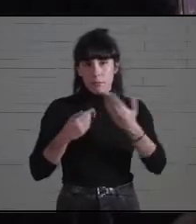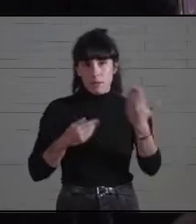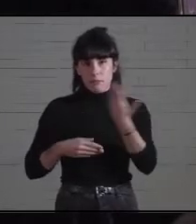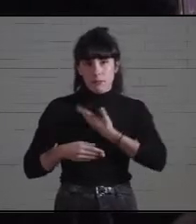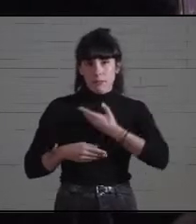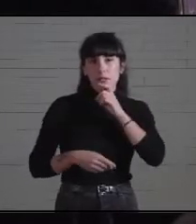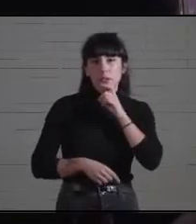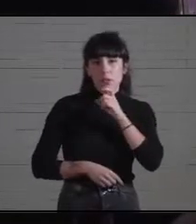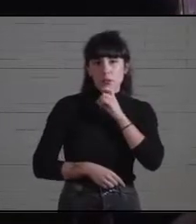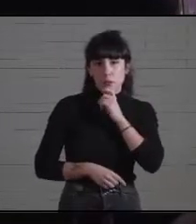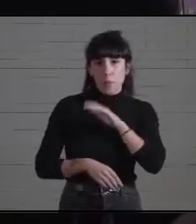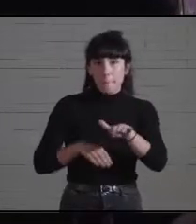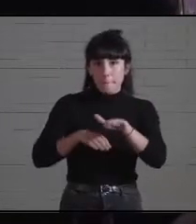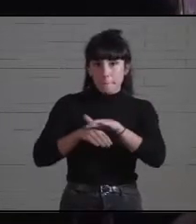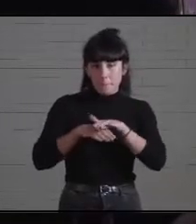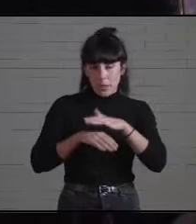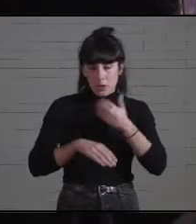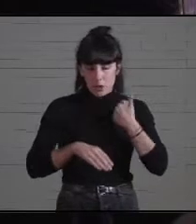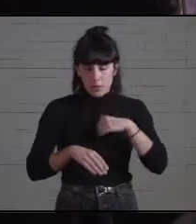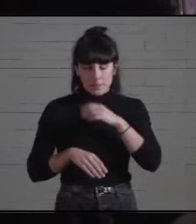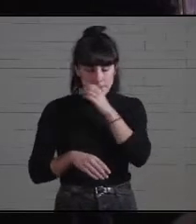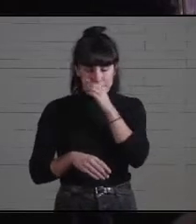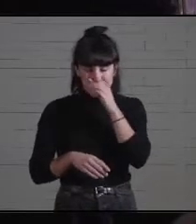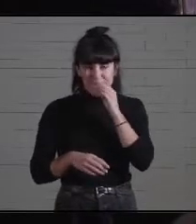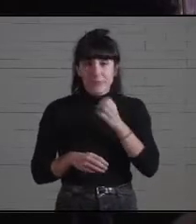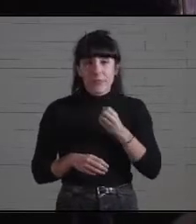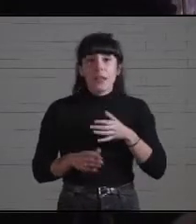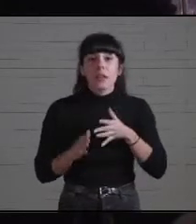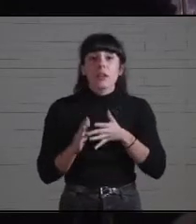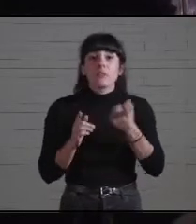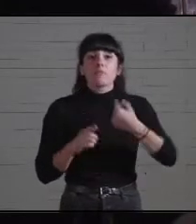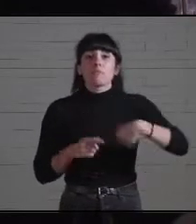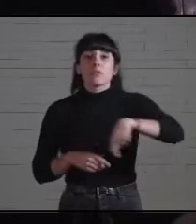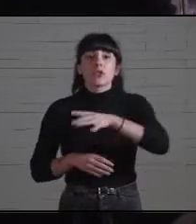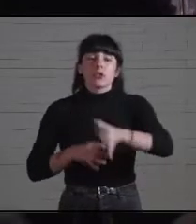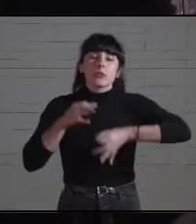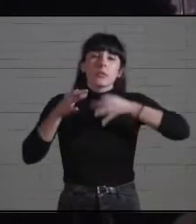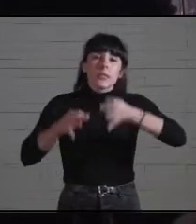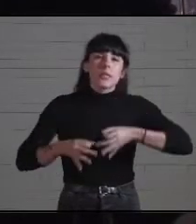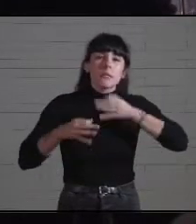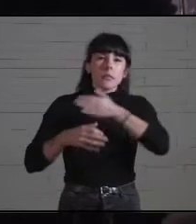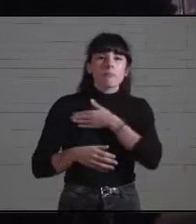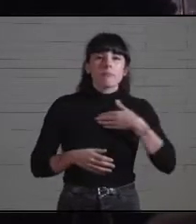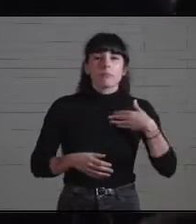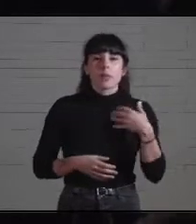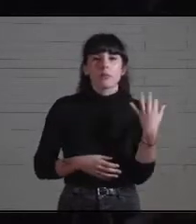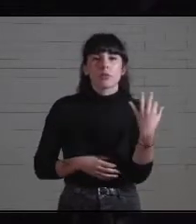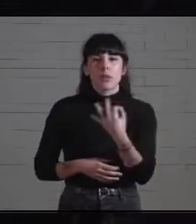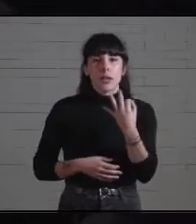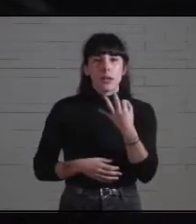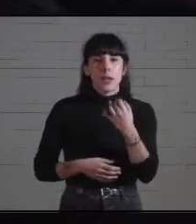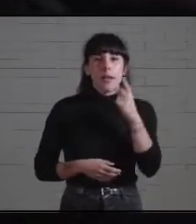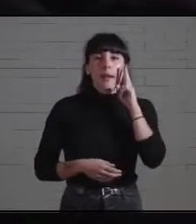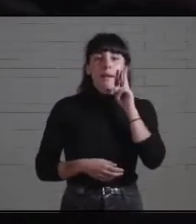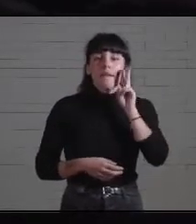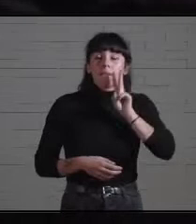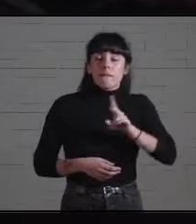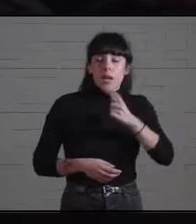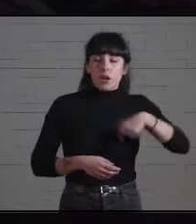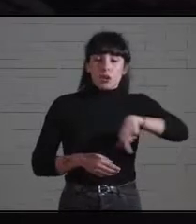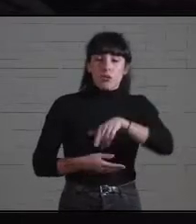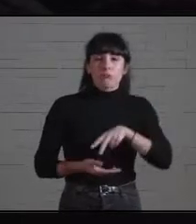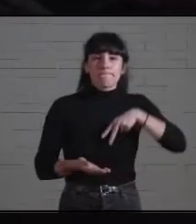Perdón. Ahora sí. Siempre hemos querido también primero ubicar dónde nos encontramos en el